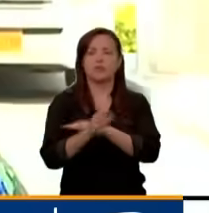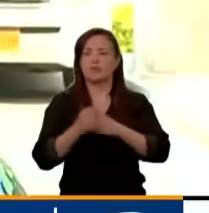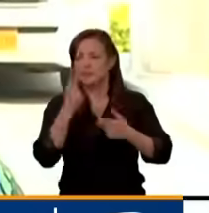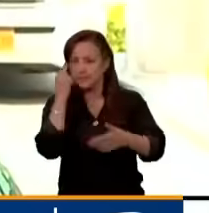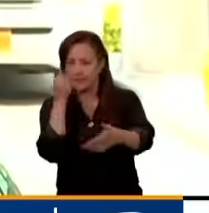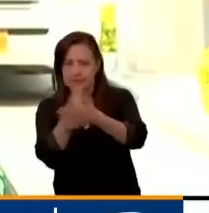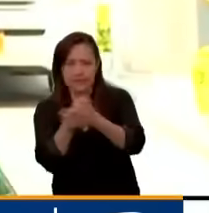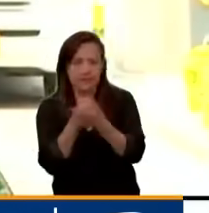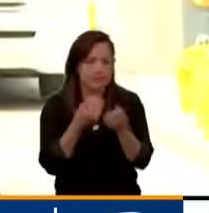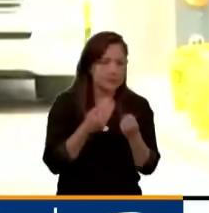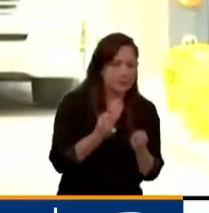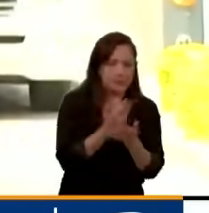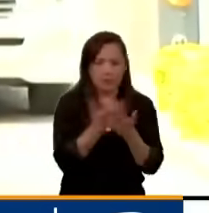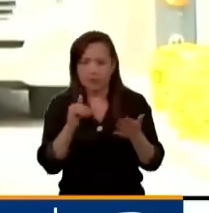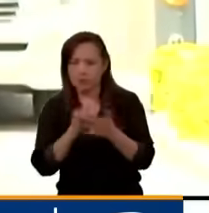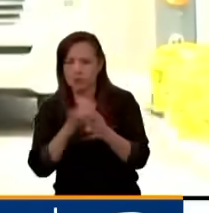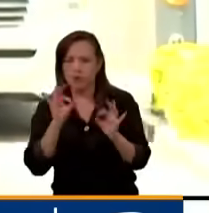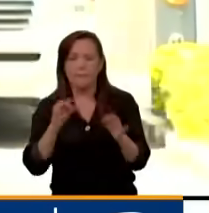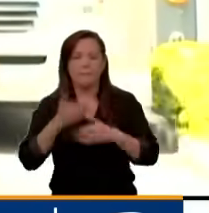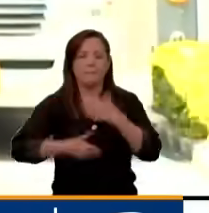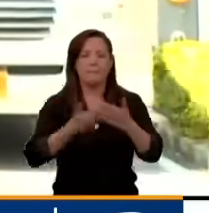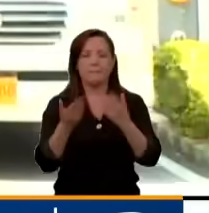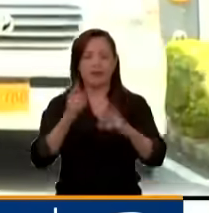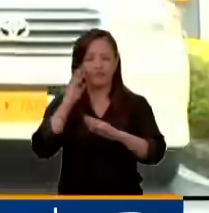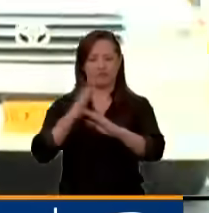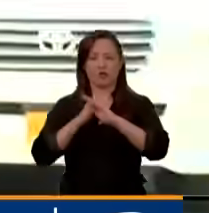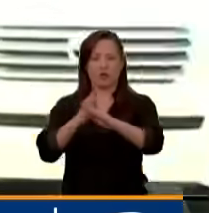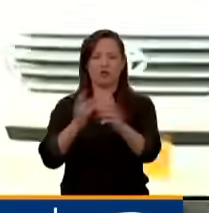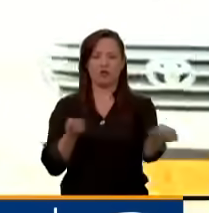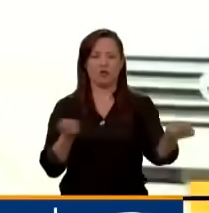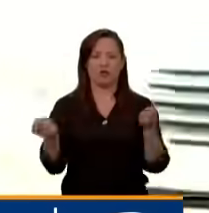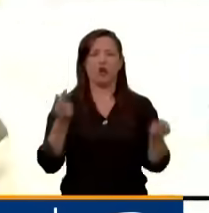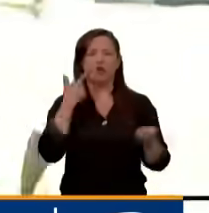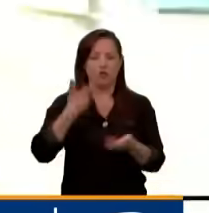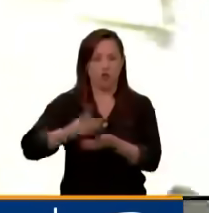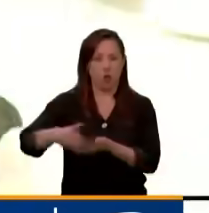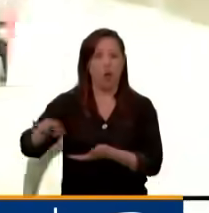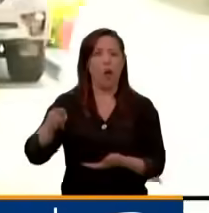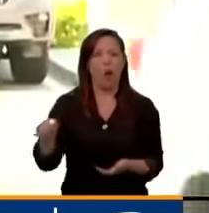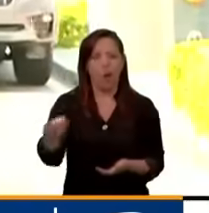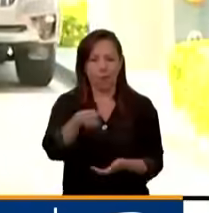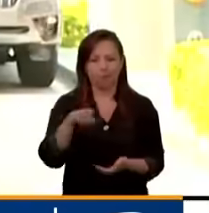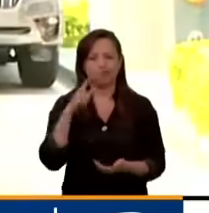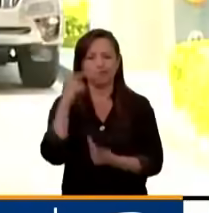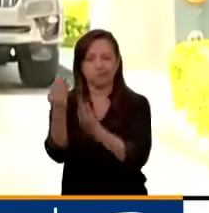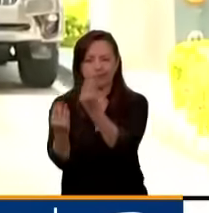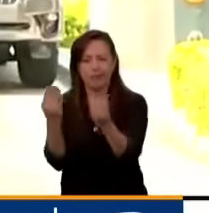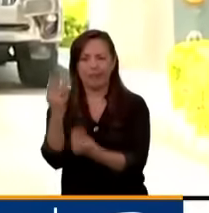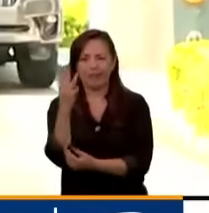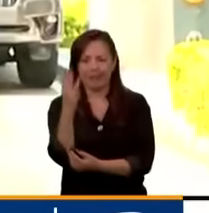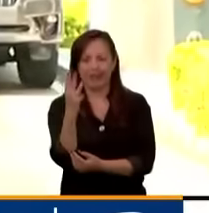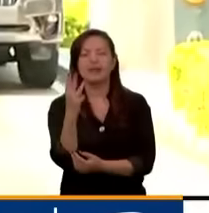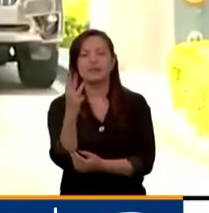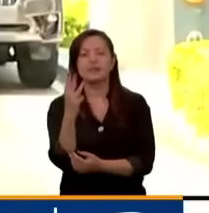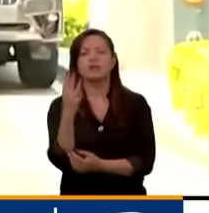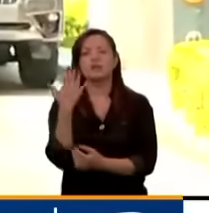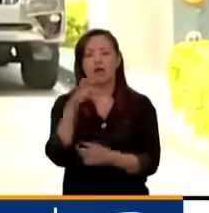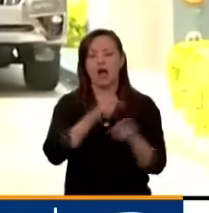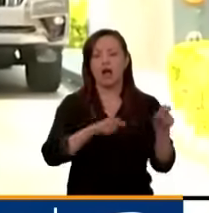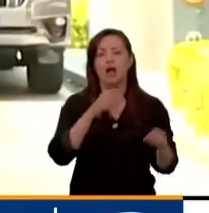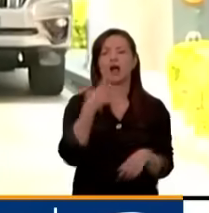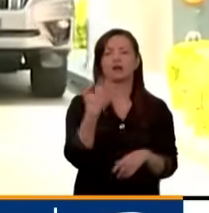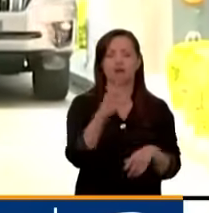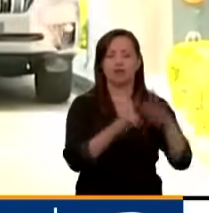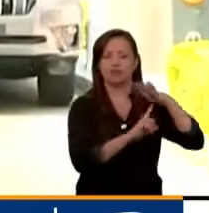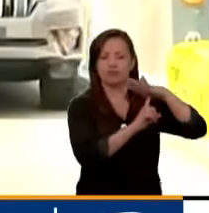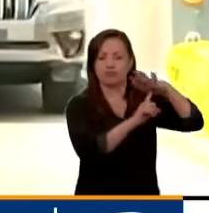las capacidades para poder controlar 3 focos que aún nos quedan vigentes. El día de hoy ya tenemos empleados 2 helicópteros